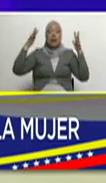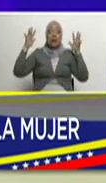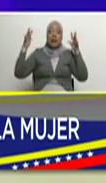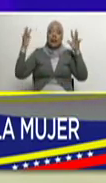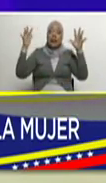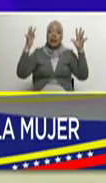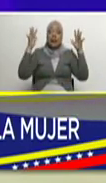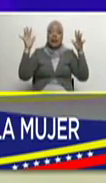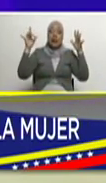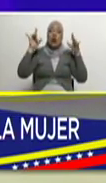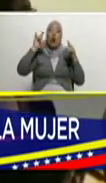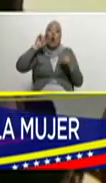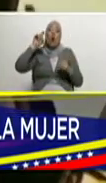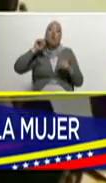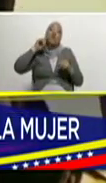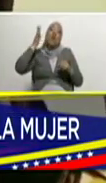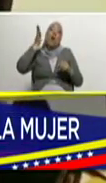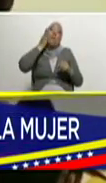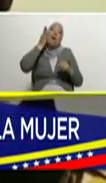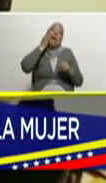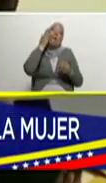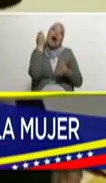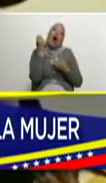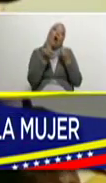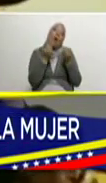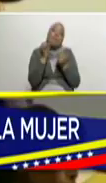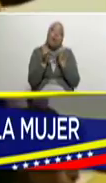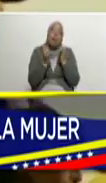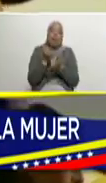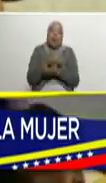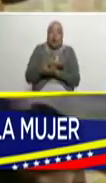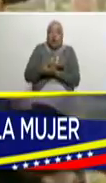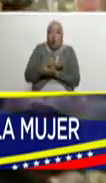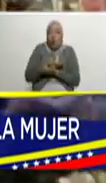la ruta materna de la lactancia materna,